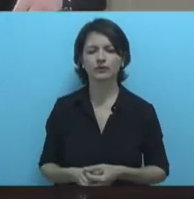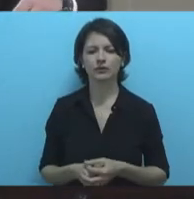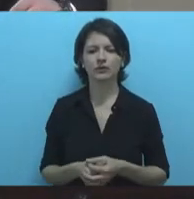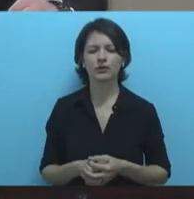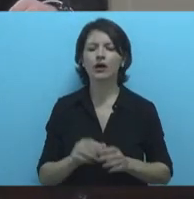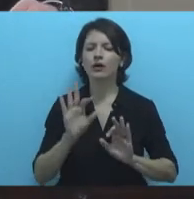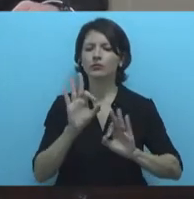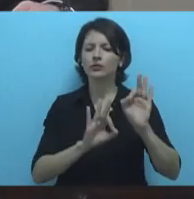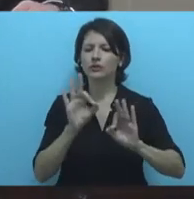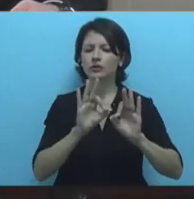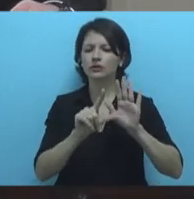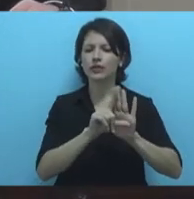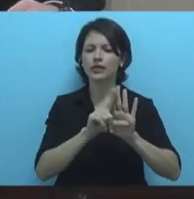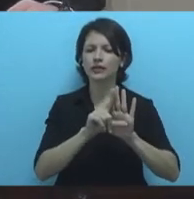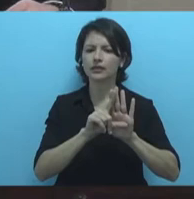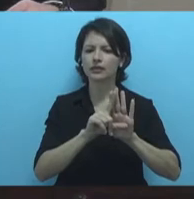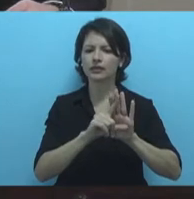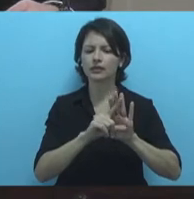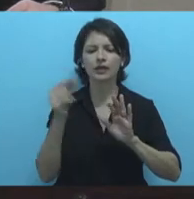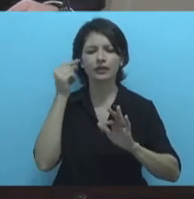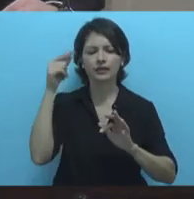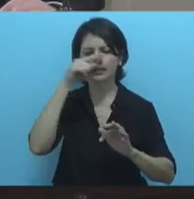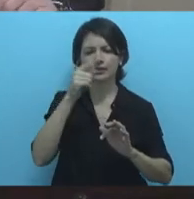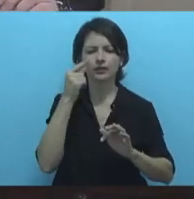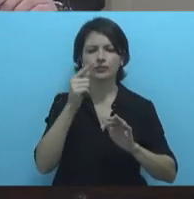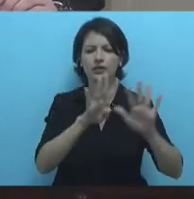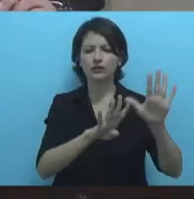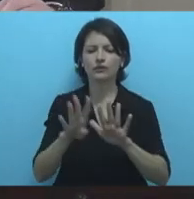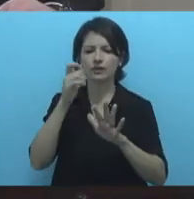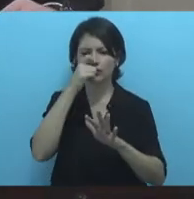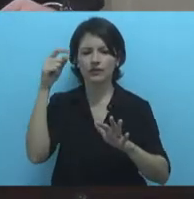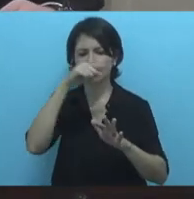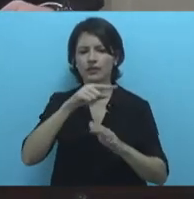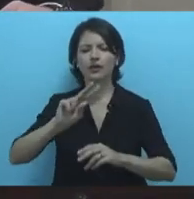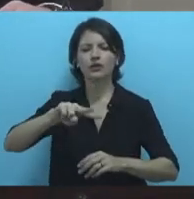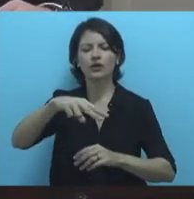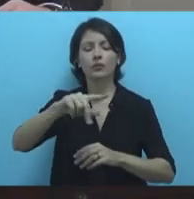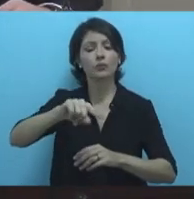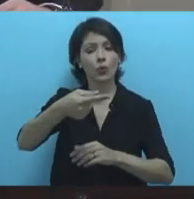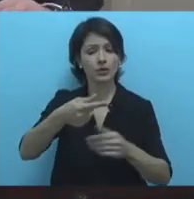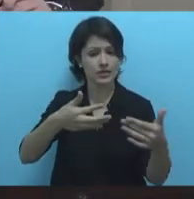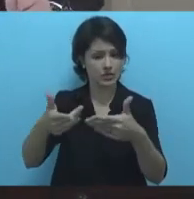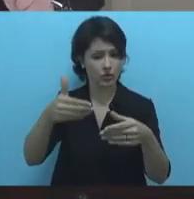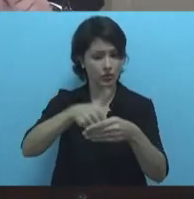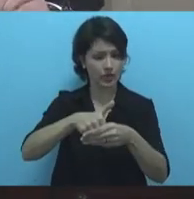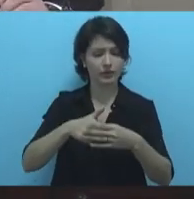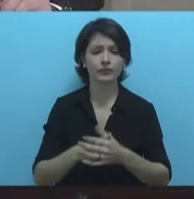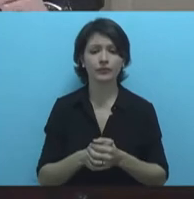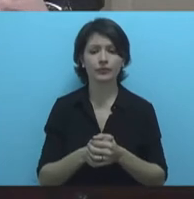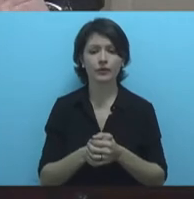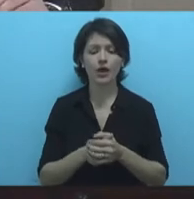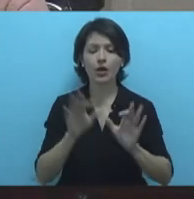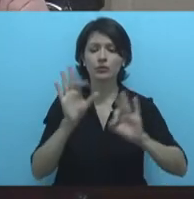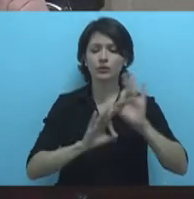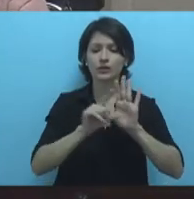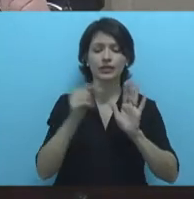punto número 14 el proyecto de ley 37 1927 de preferencias para una sesión punto número 15 proyecto de